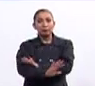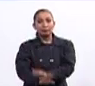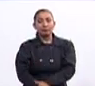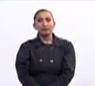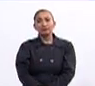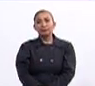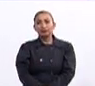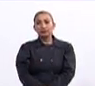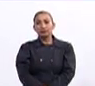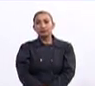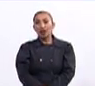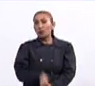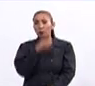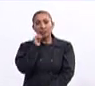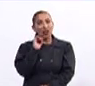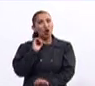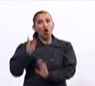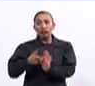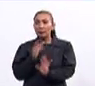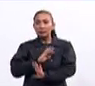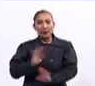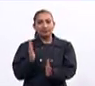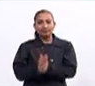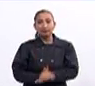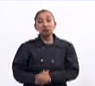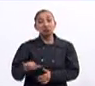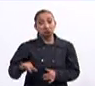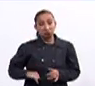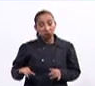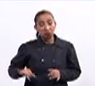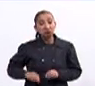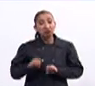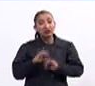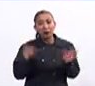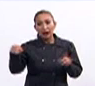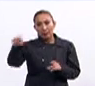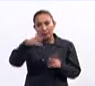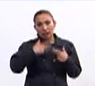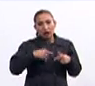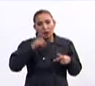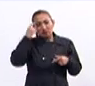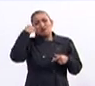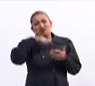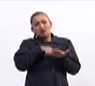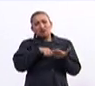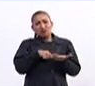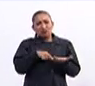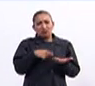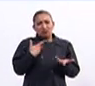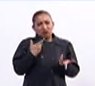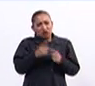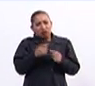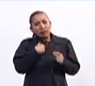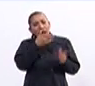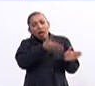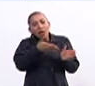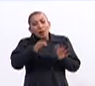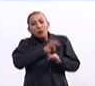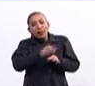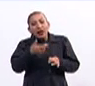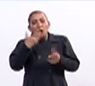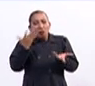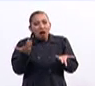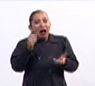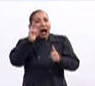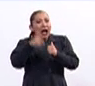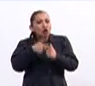pastel. Ya de ahí no hay vuelta atrás. Muy bien, pues sí, interesante aclarar esto porque la gente puede decir hasta dónde se puede llegar o no